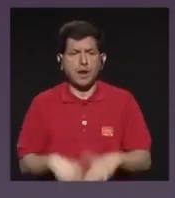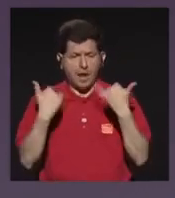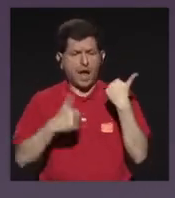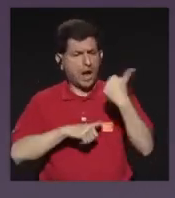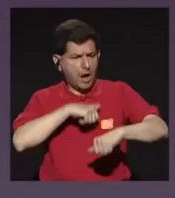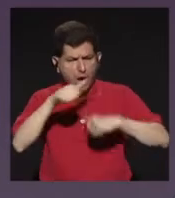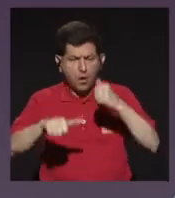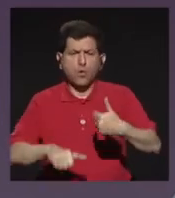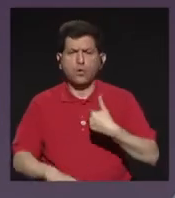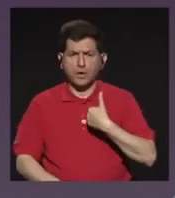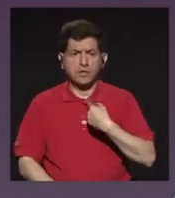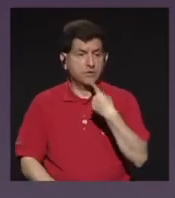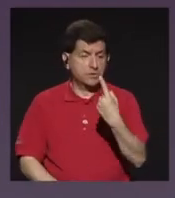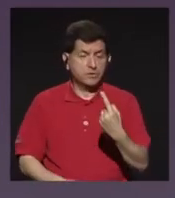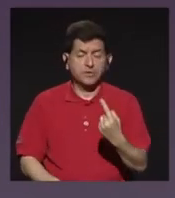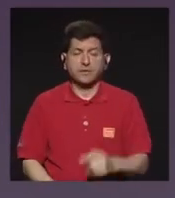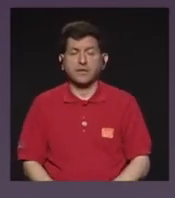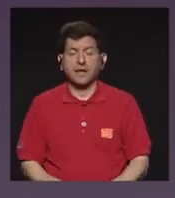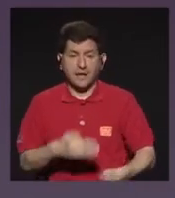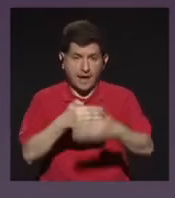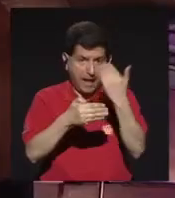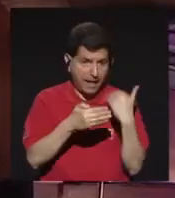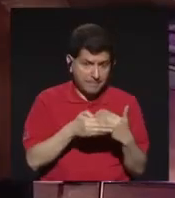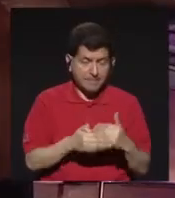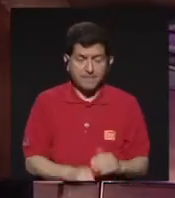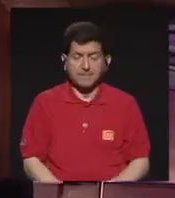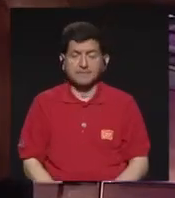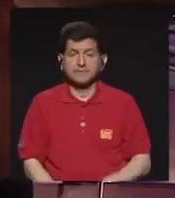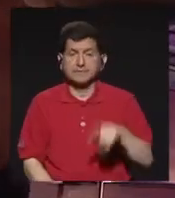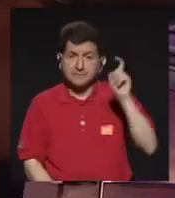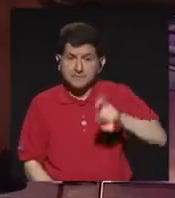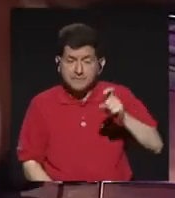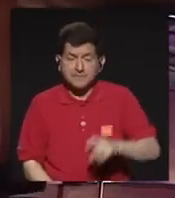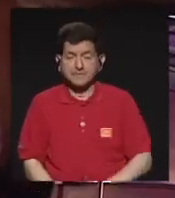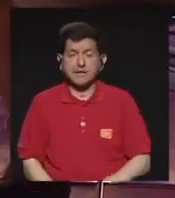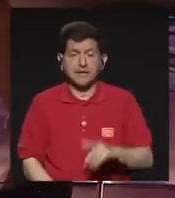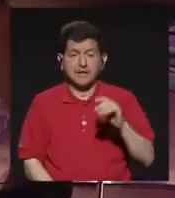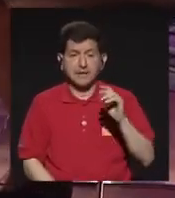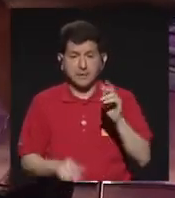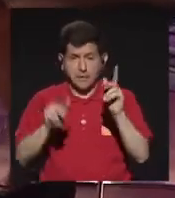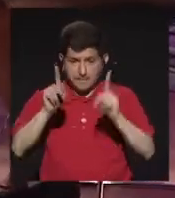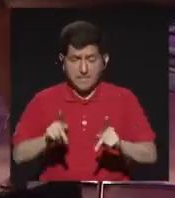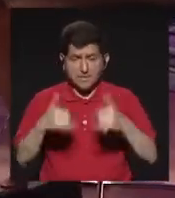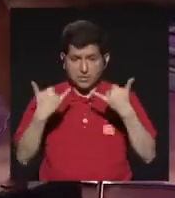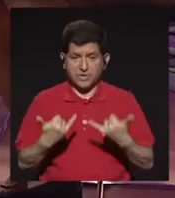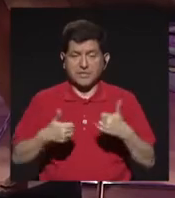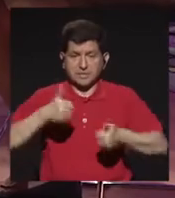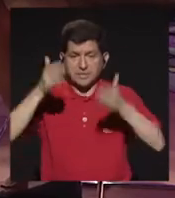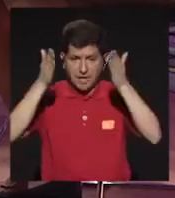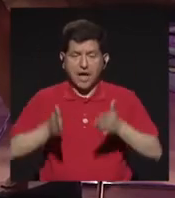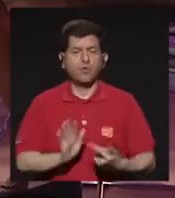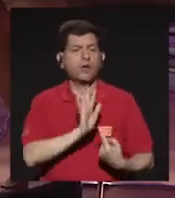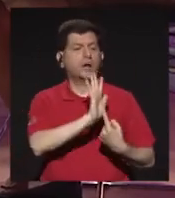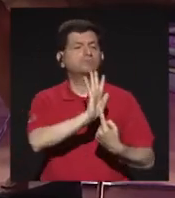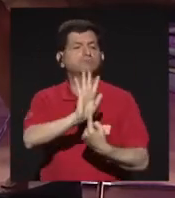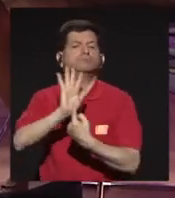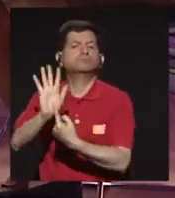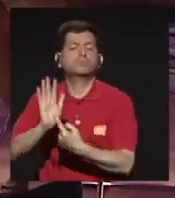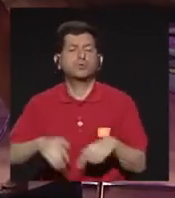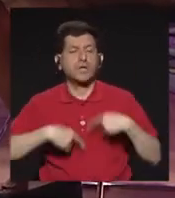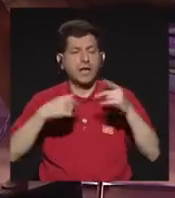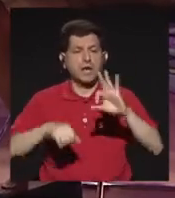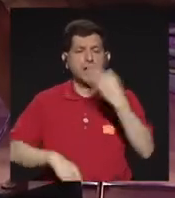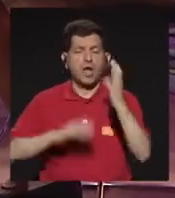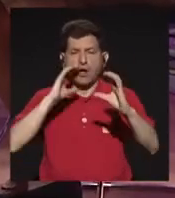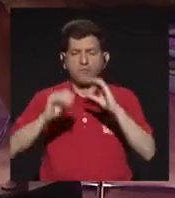lucha, porque ahora, como decía fuera de cámara, Luz, nos toca una parte a las que somos candidatas de exposición, de ir a los medios,